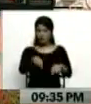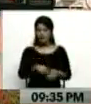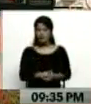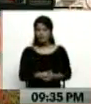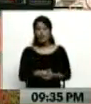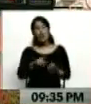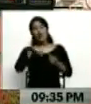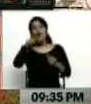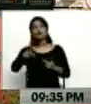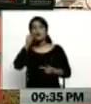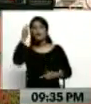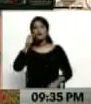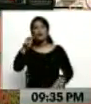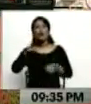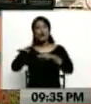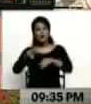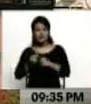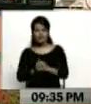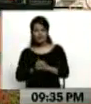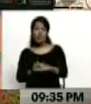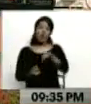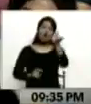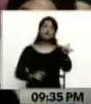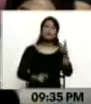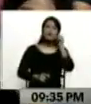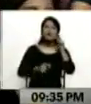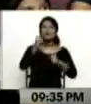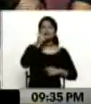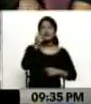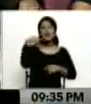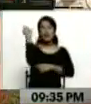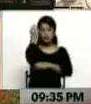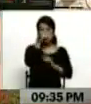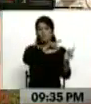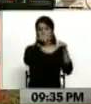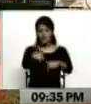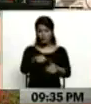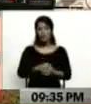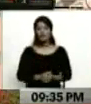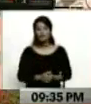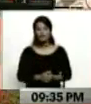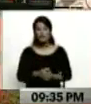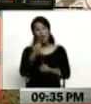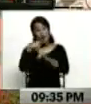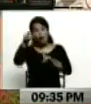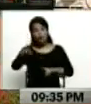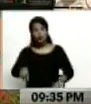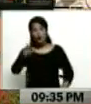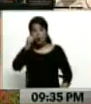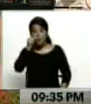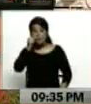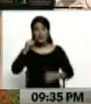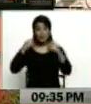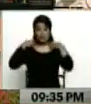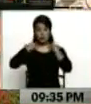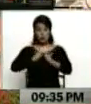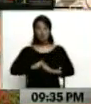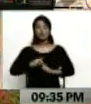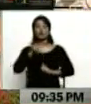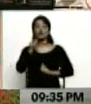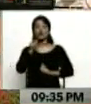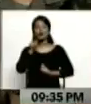diputado la asamblea nacional por del diputada por el estado ap William Benavides